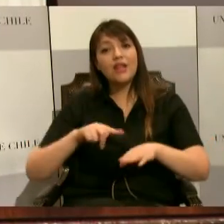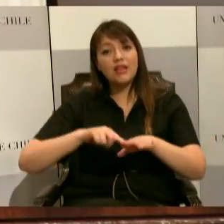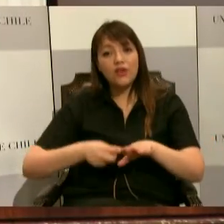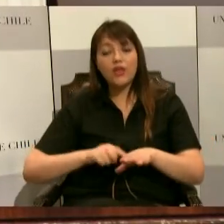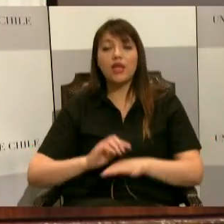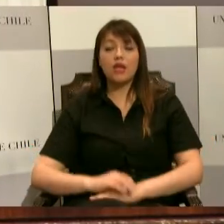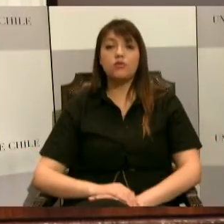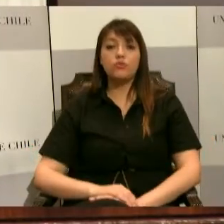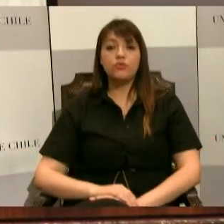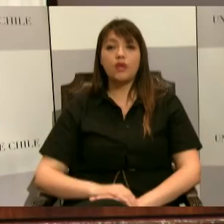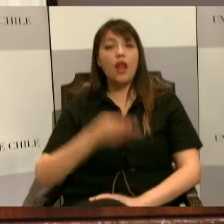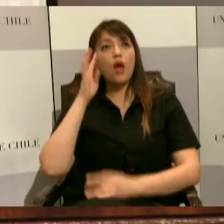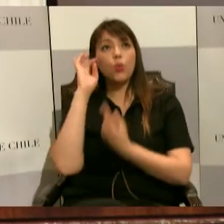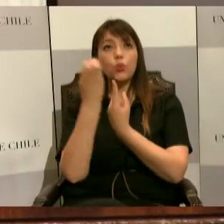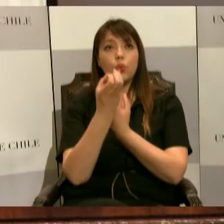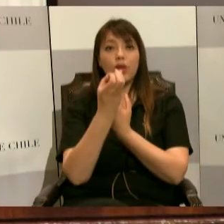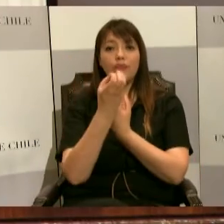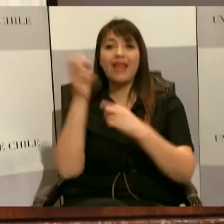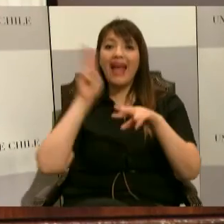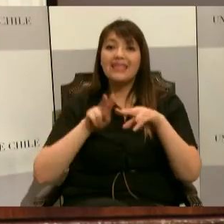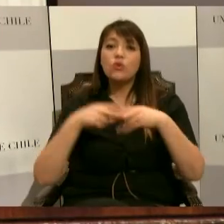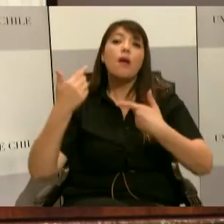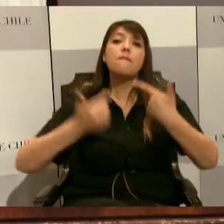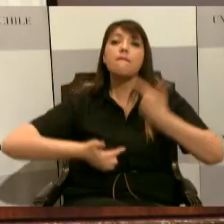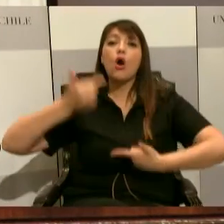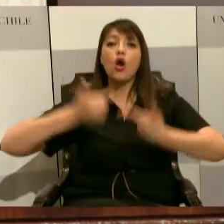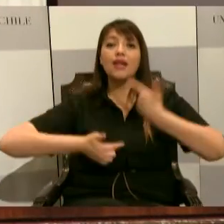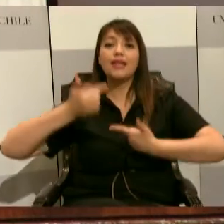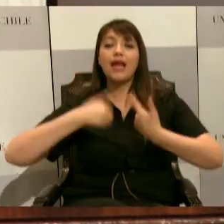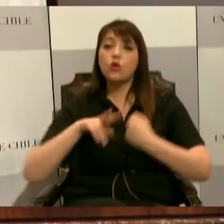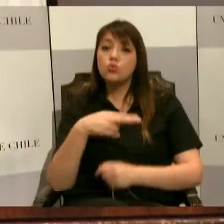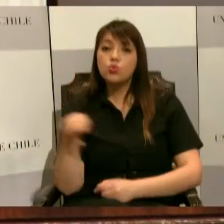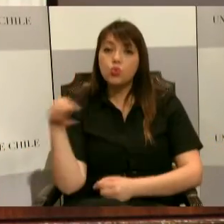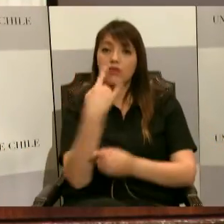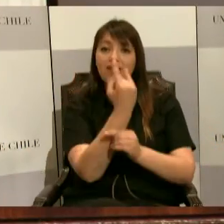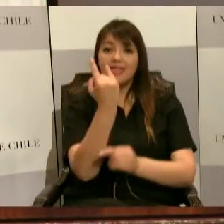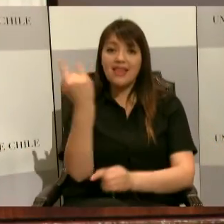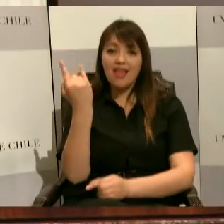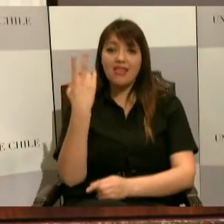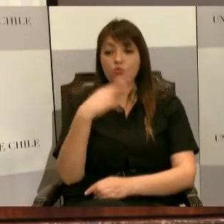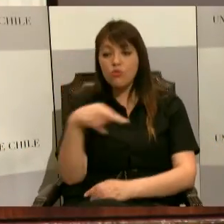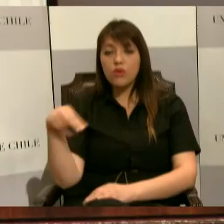tecnologías, la cultura. Establecer una política de gratuidad con sus propias universidades.